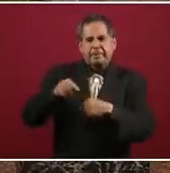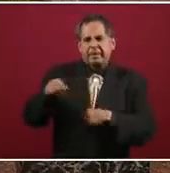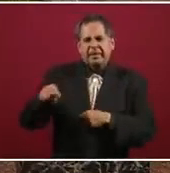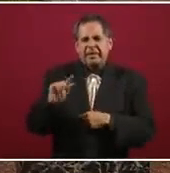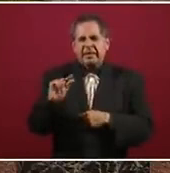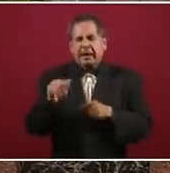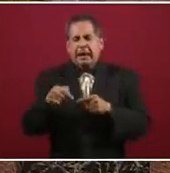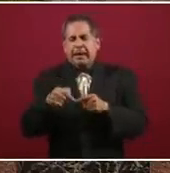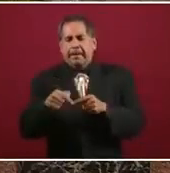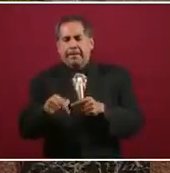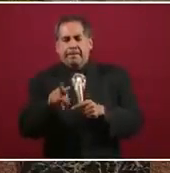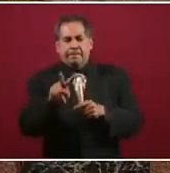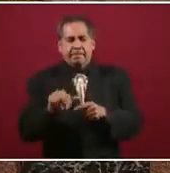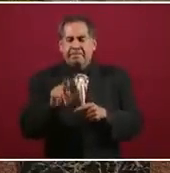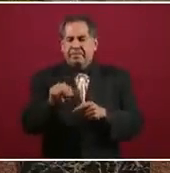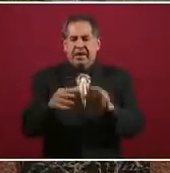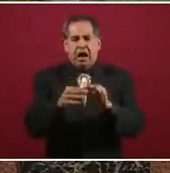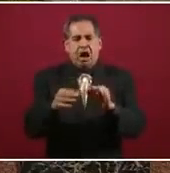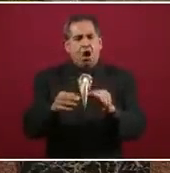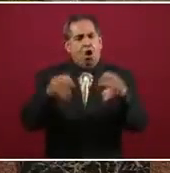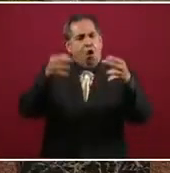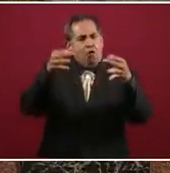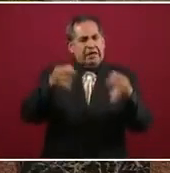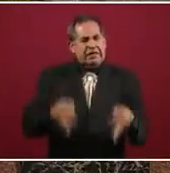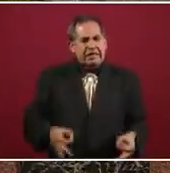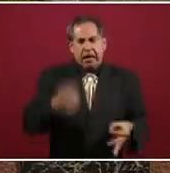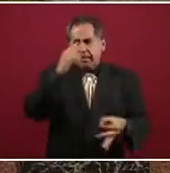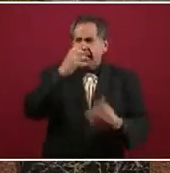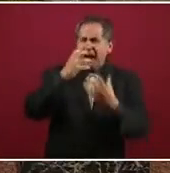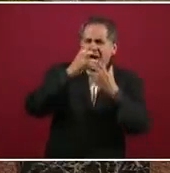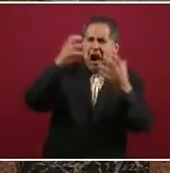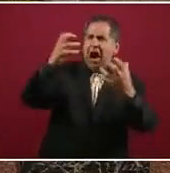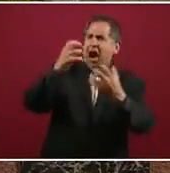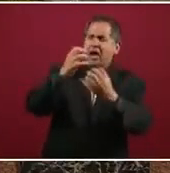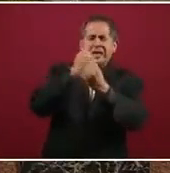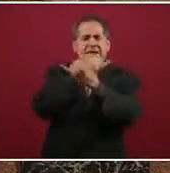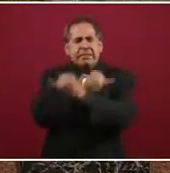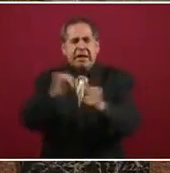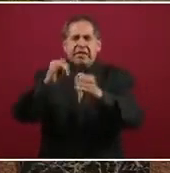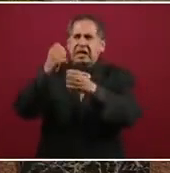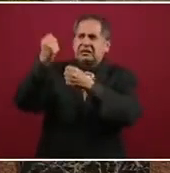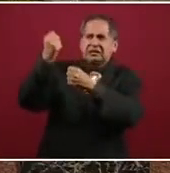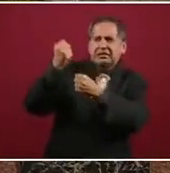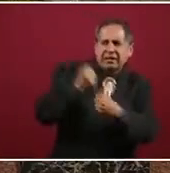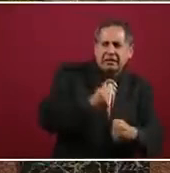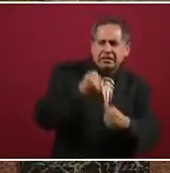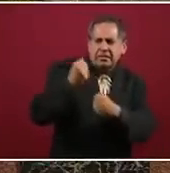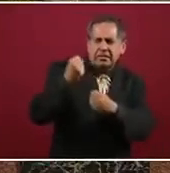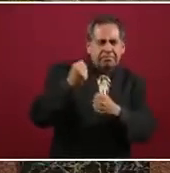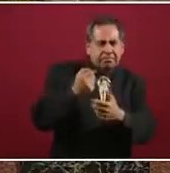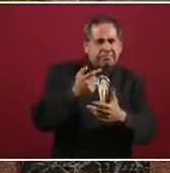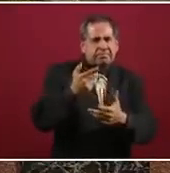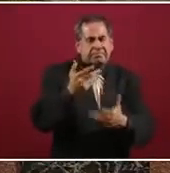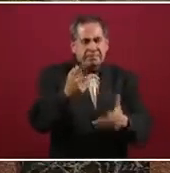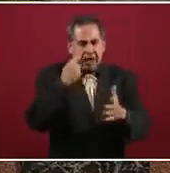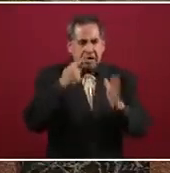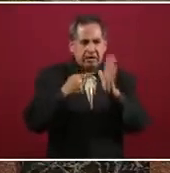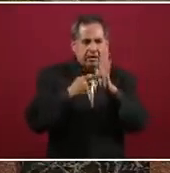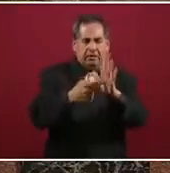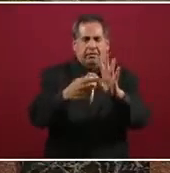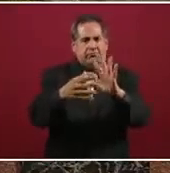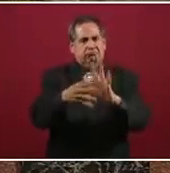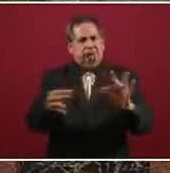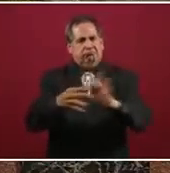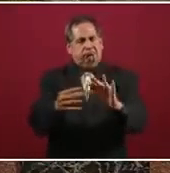unos instantes de que comience la ceremonia oficial del grito de independencia. Por supuesto que los invitamos a seguirla, pero también a verla con